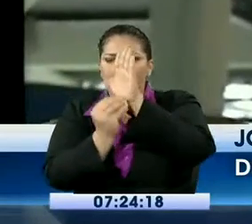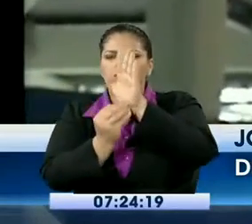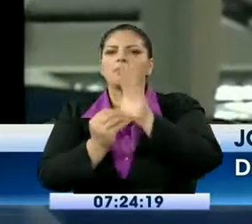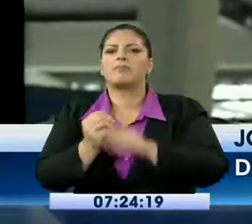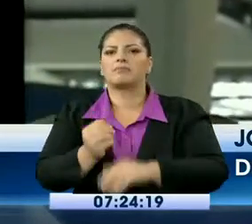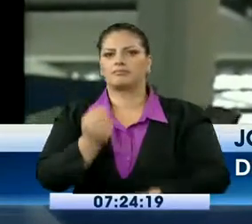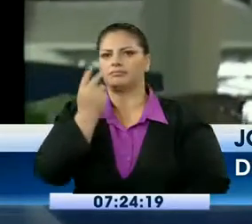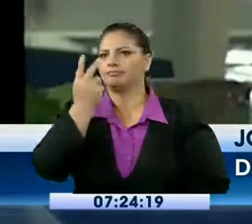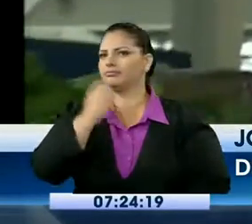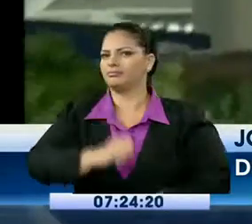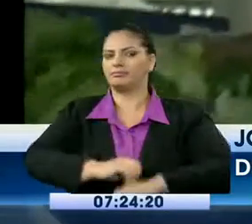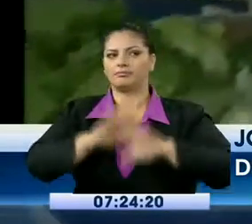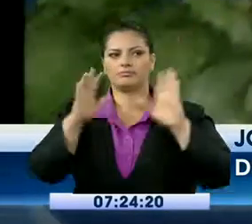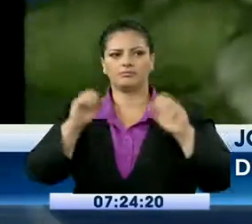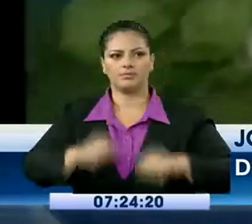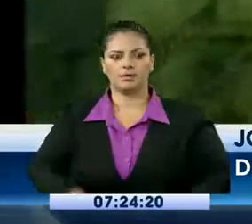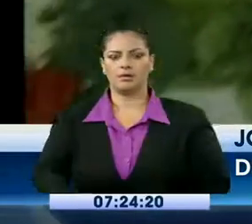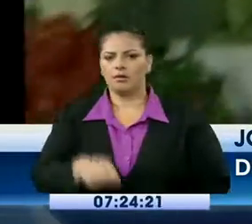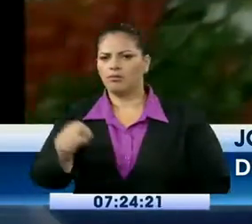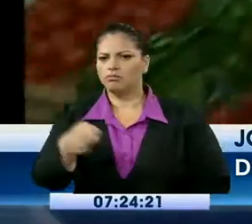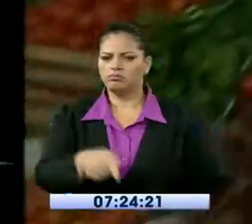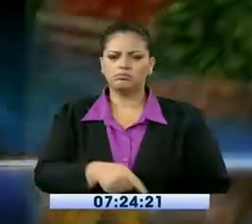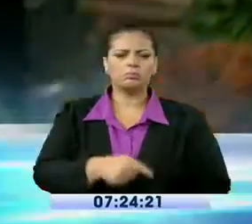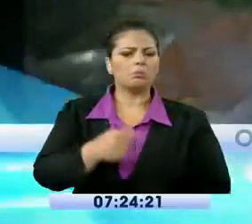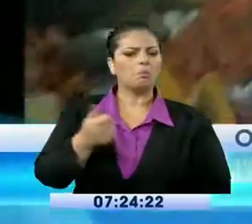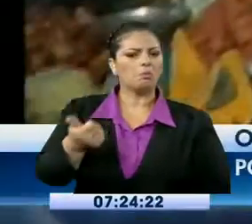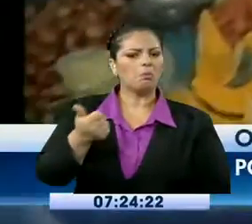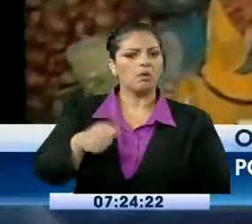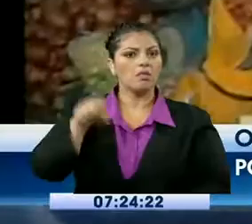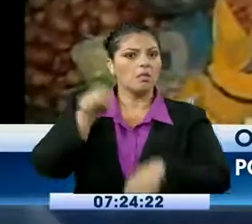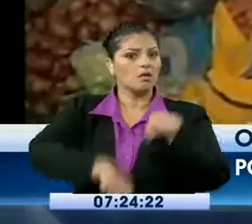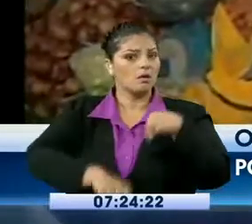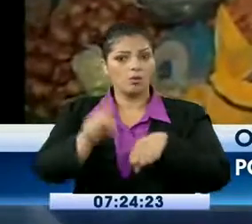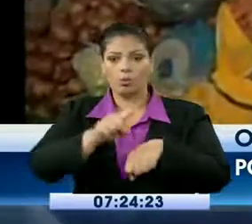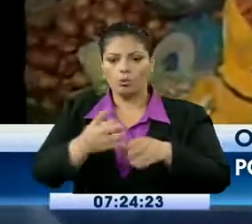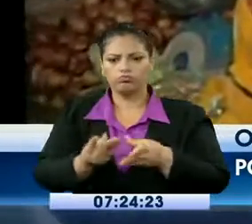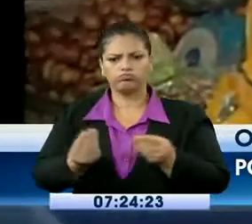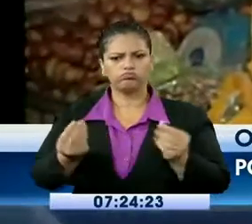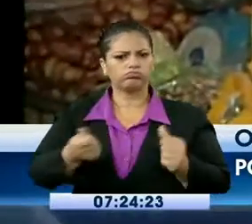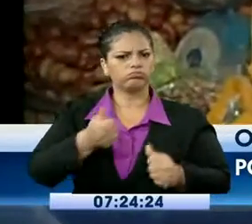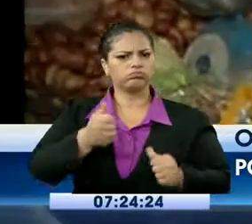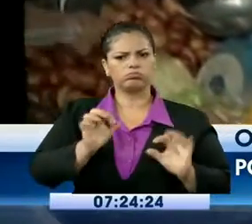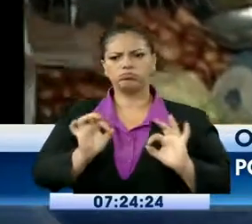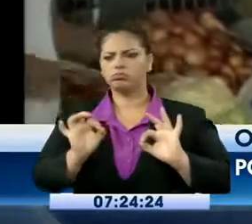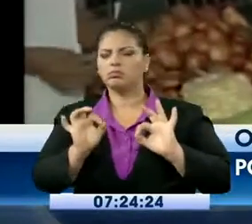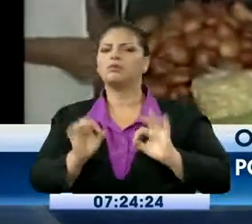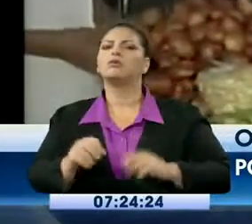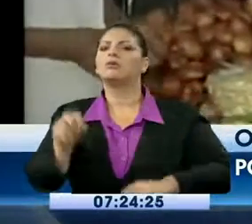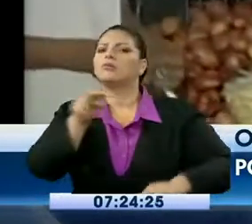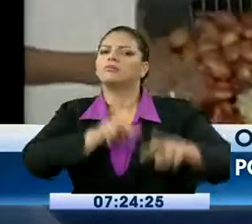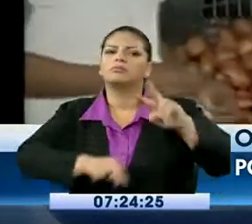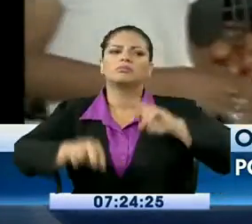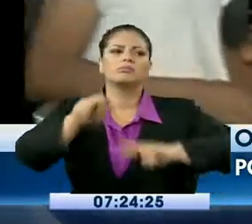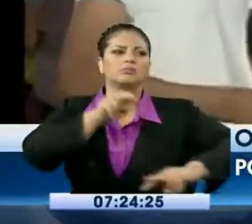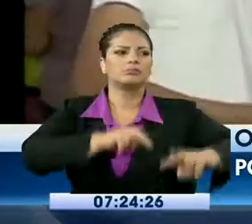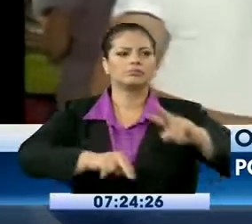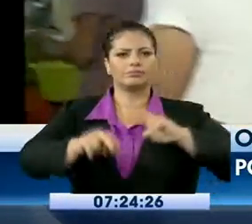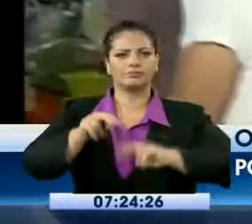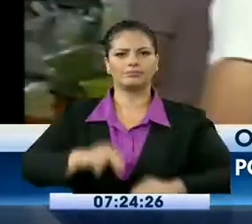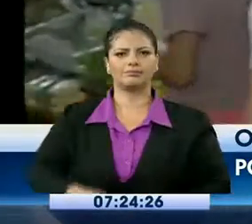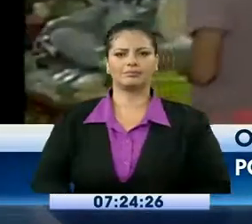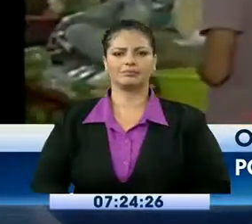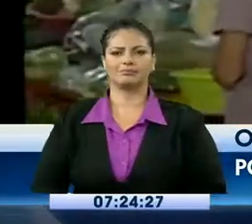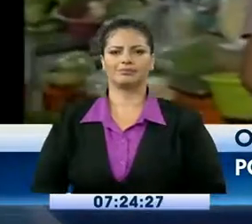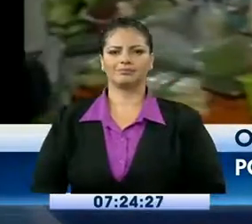también la calidad de cada uno de los productos. Vamos a dialogar esta mañana con los vendedores,